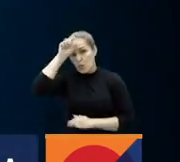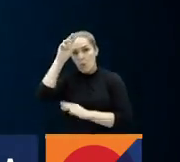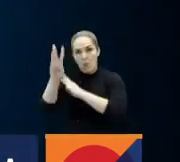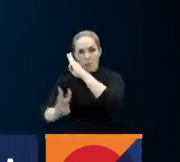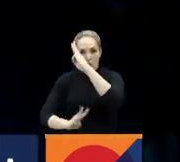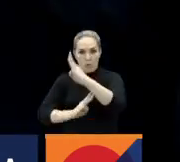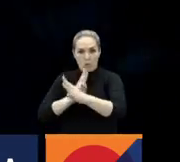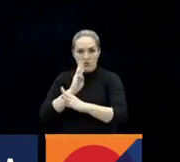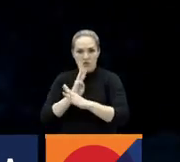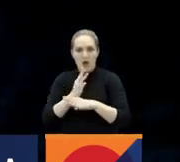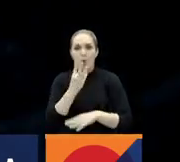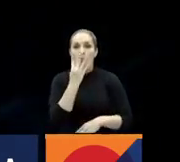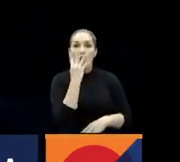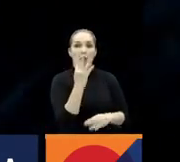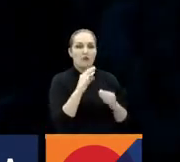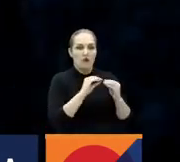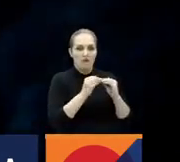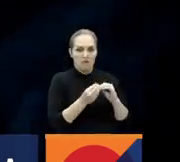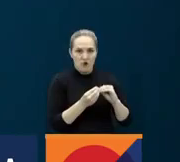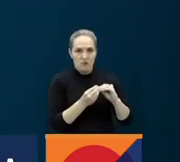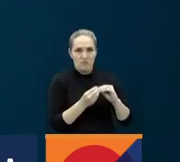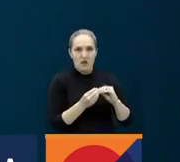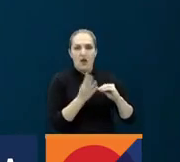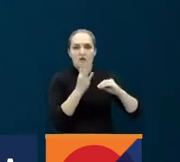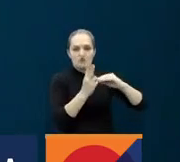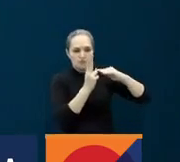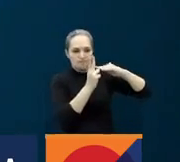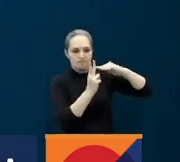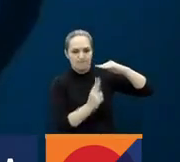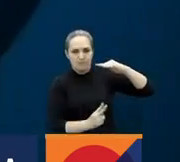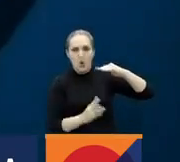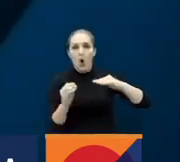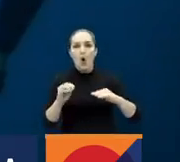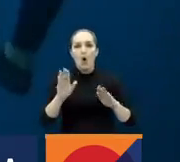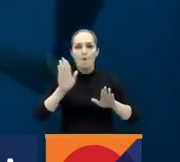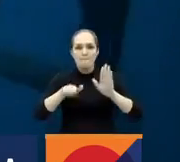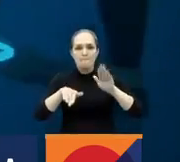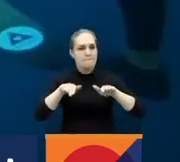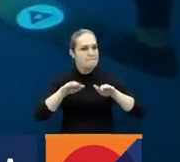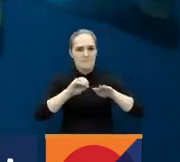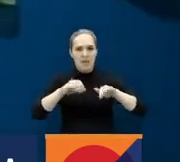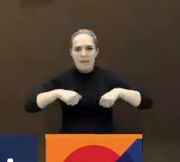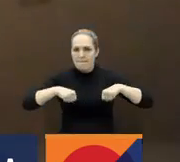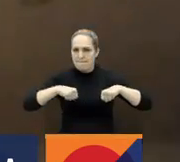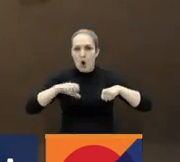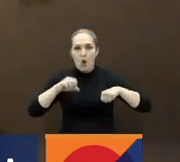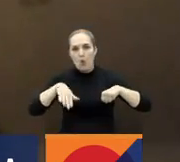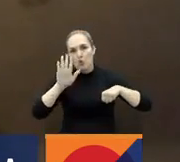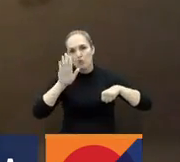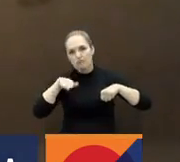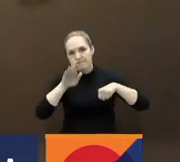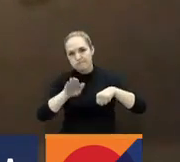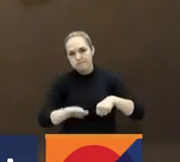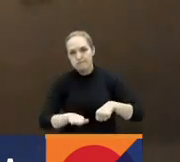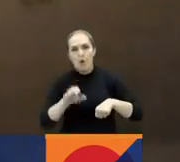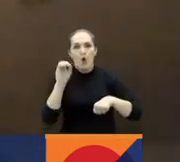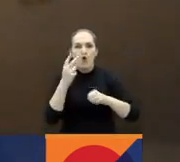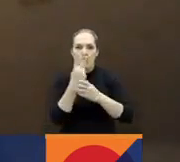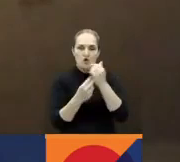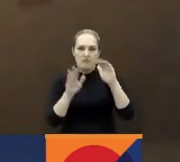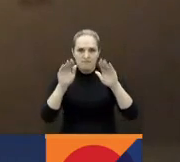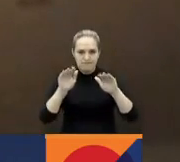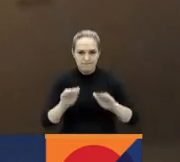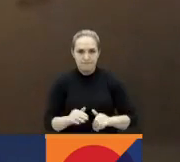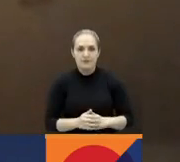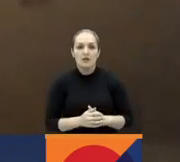competencia tendrá 4 modalidades, peso constante sin aletas, monoaleta, inmersión libre y bialetas. Yo creo que estaré de pronto, si estoy bien,